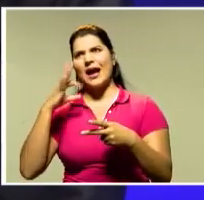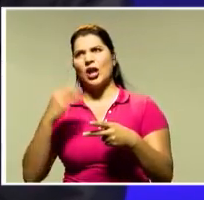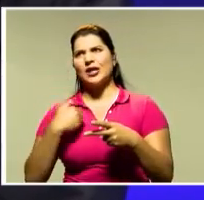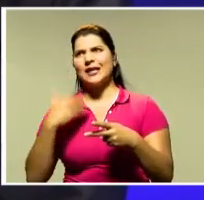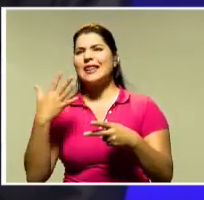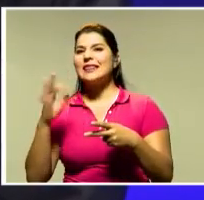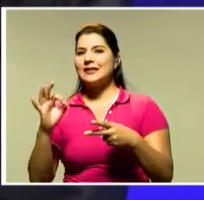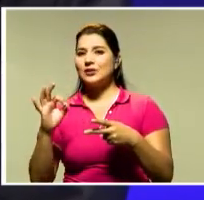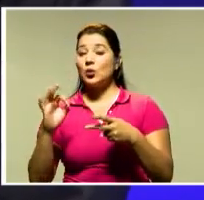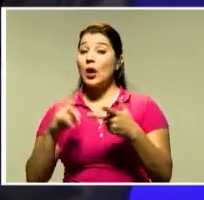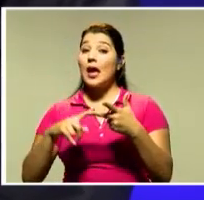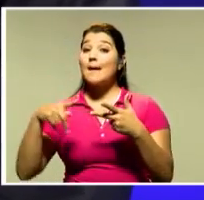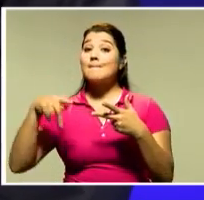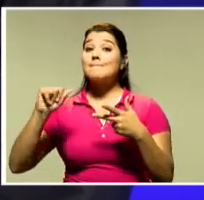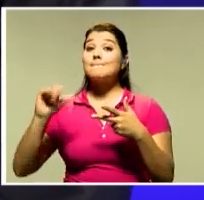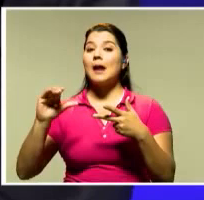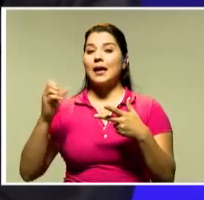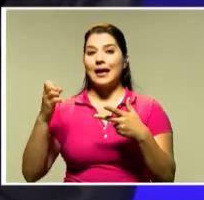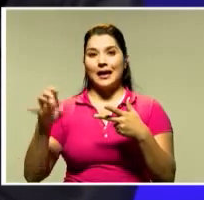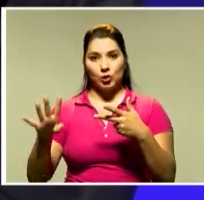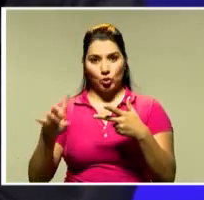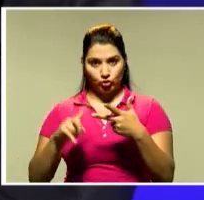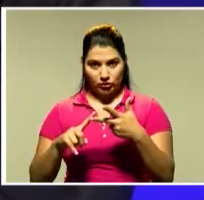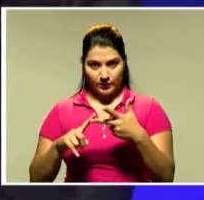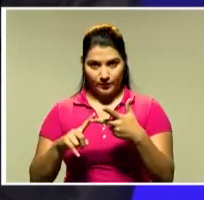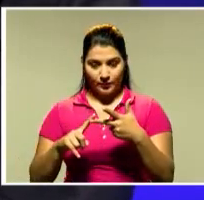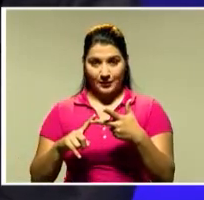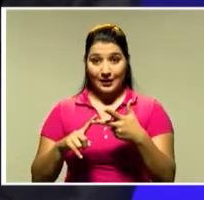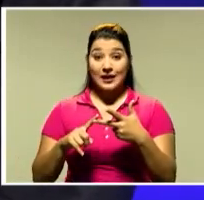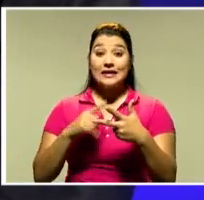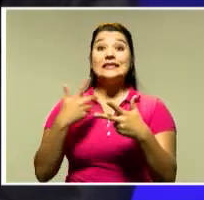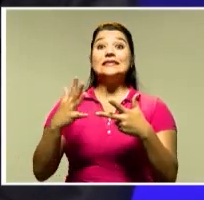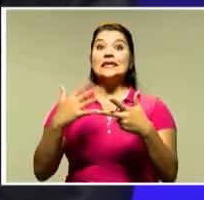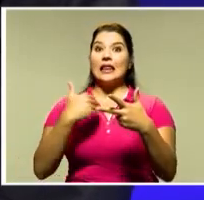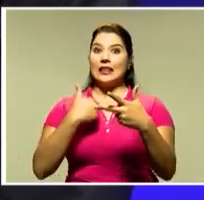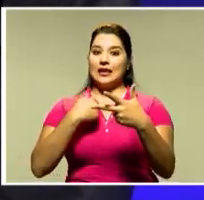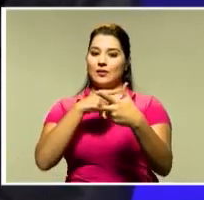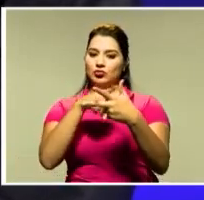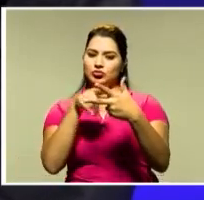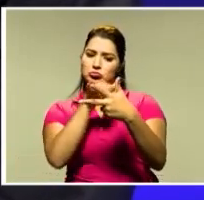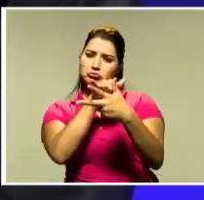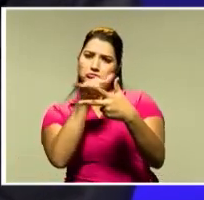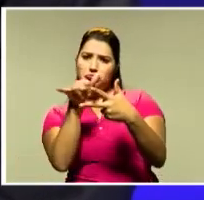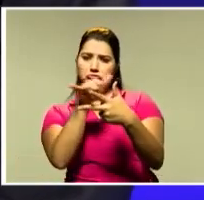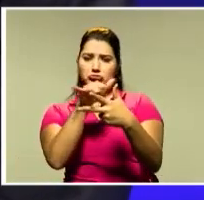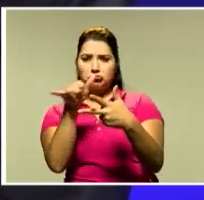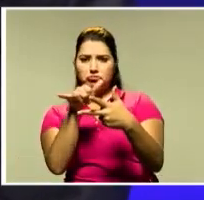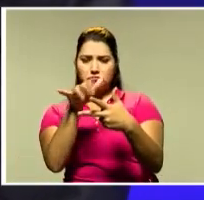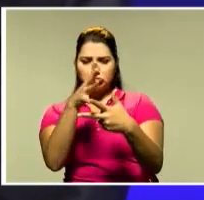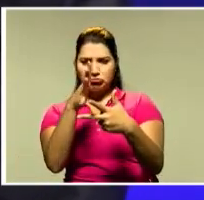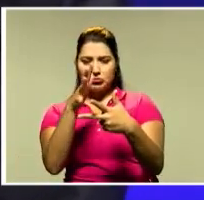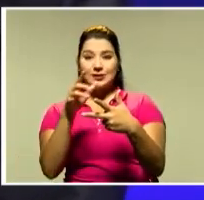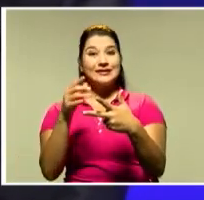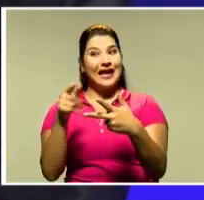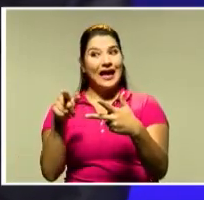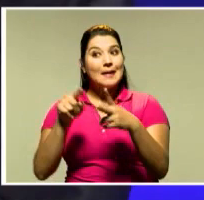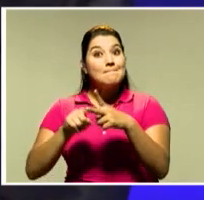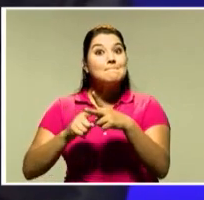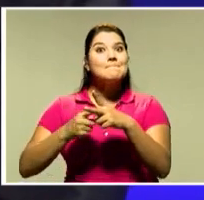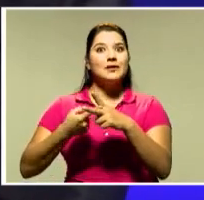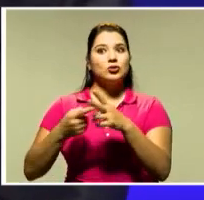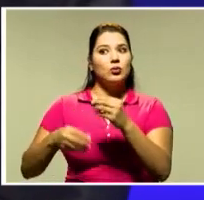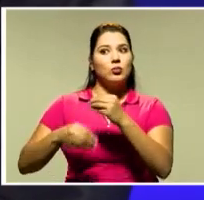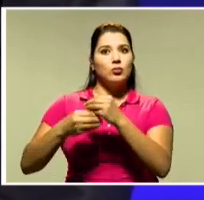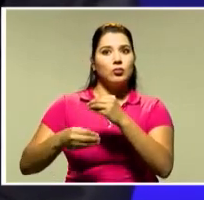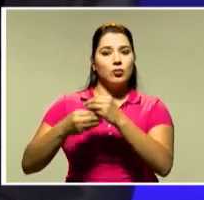parece, y el PAC tenía 14, ya usted tenía ahí tres fuerzas muy parecidas. Además, los libertarios tenían 5.